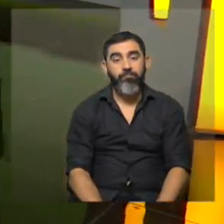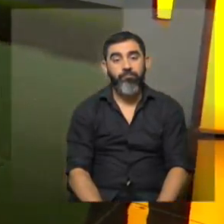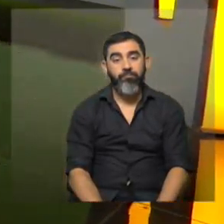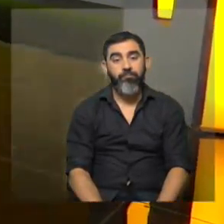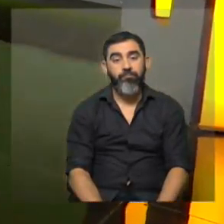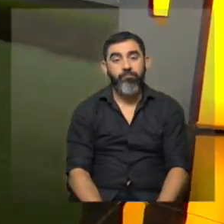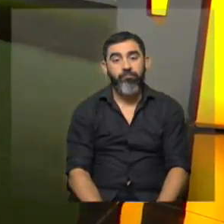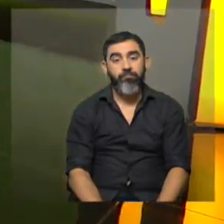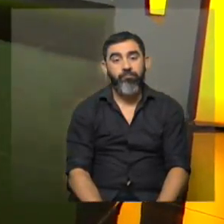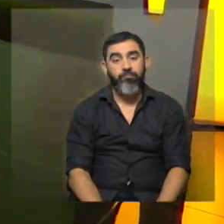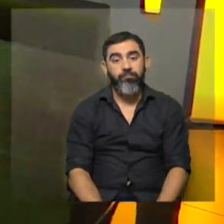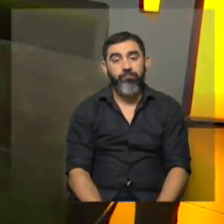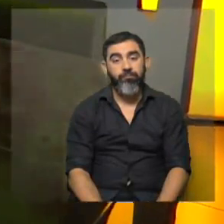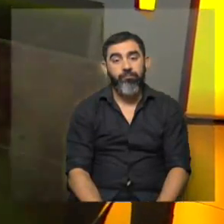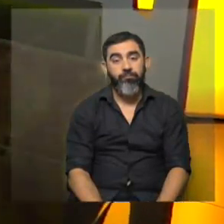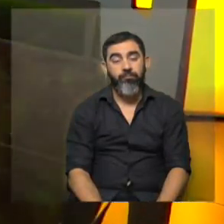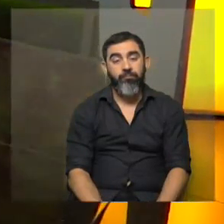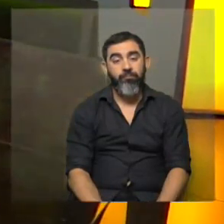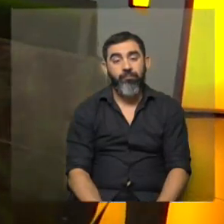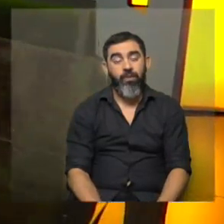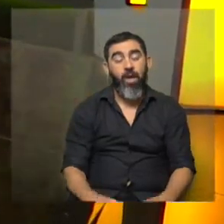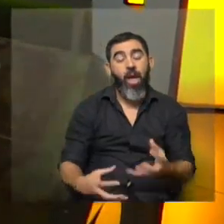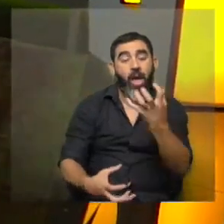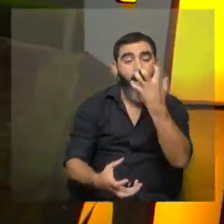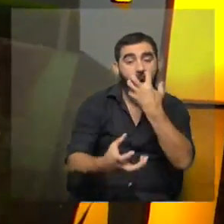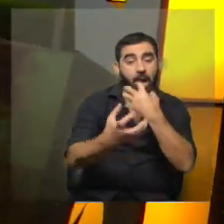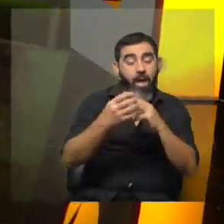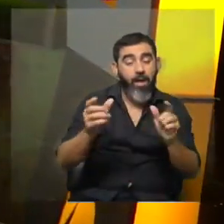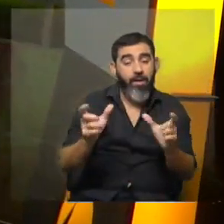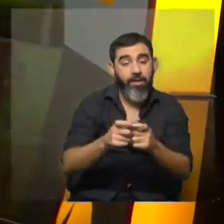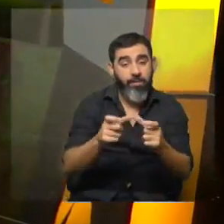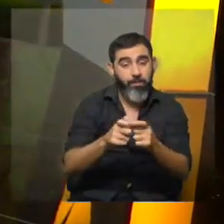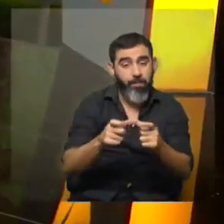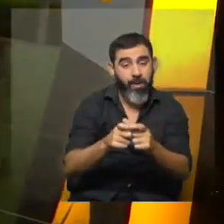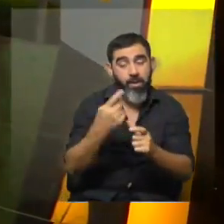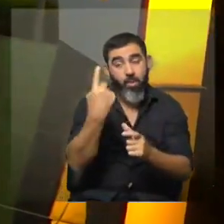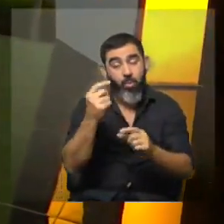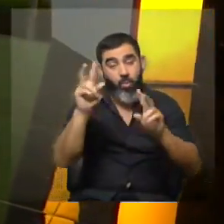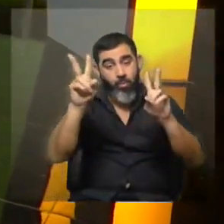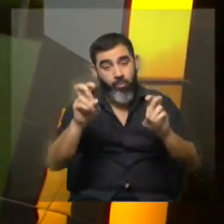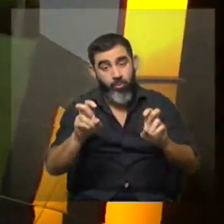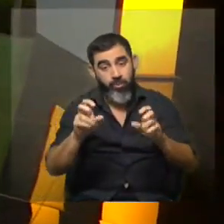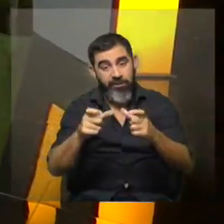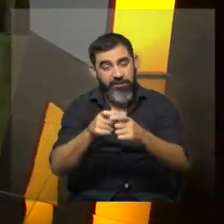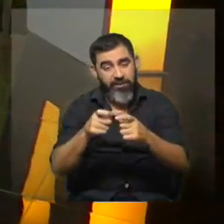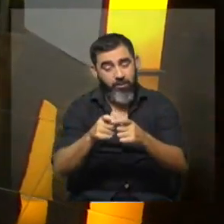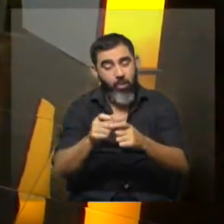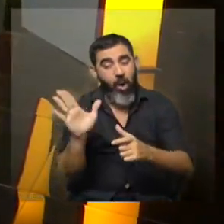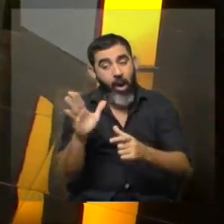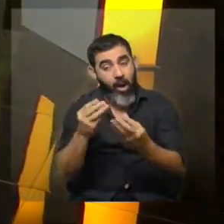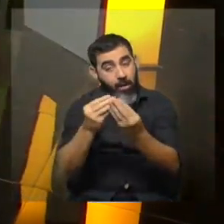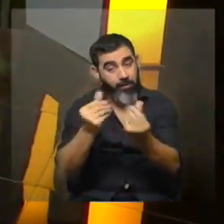Y estamos hablando entonces de micromamíferos, de uno de ellos en particular, especie